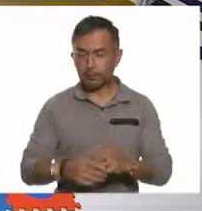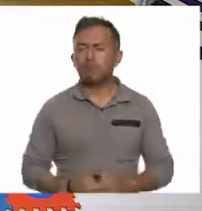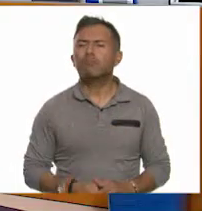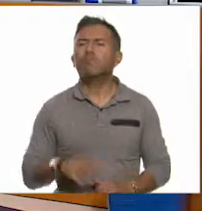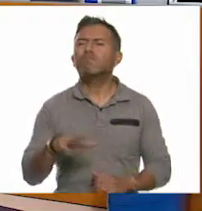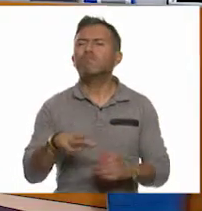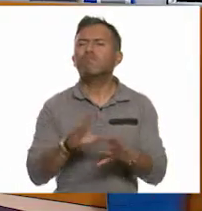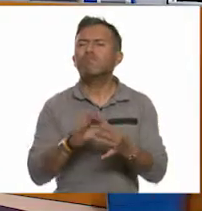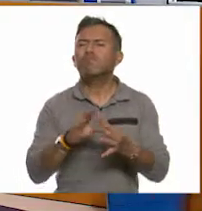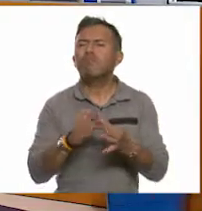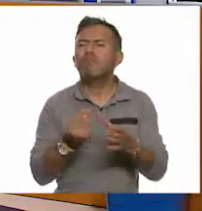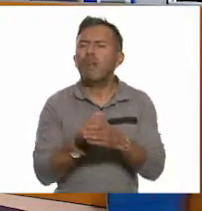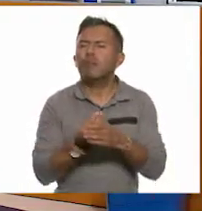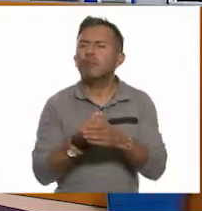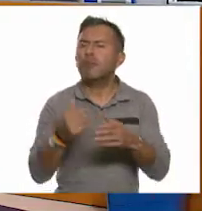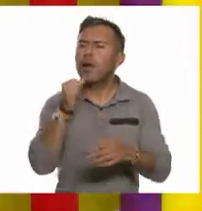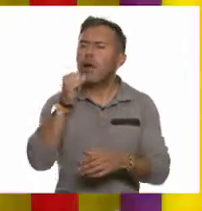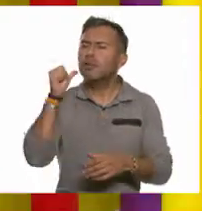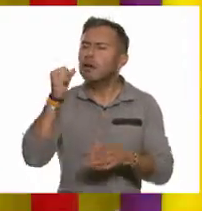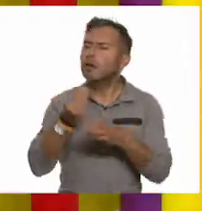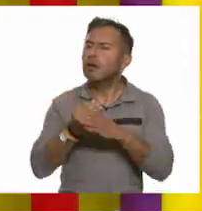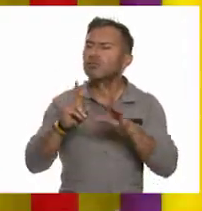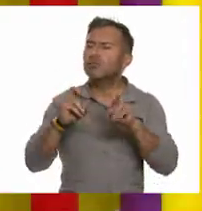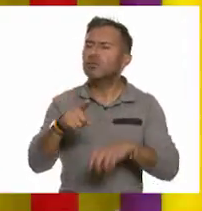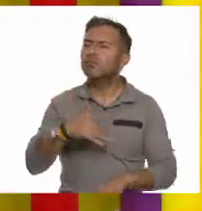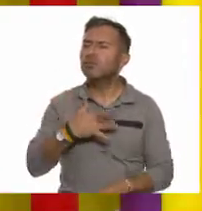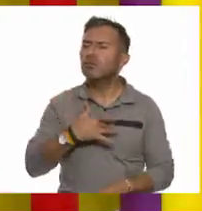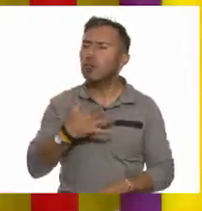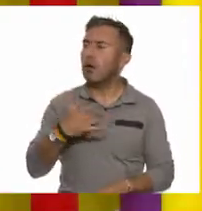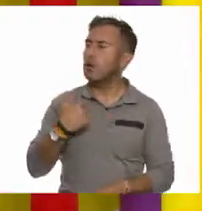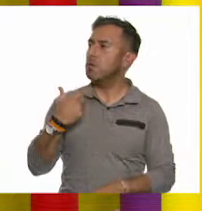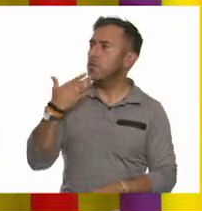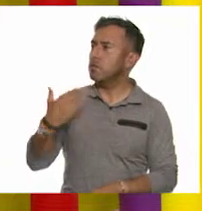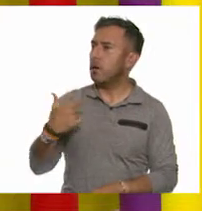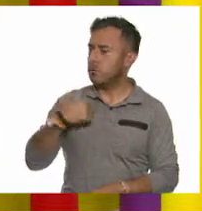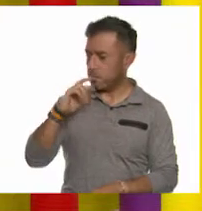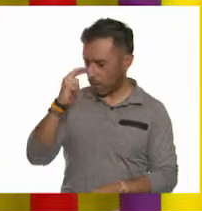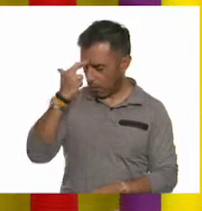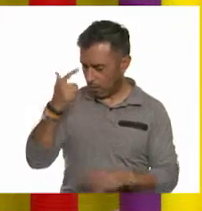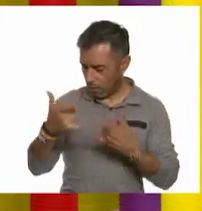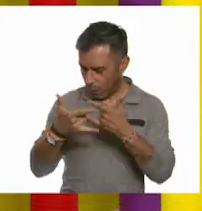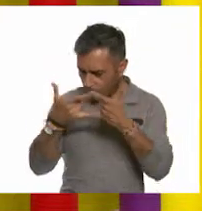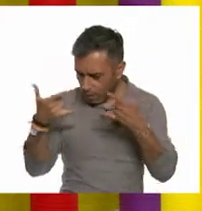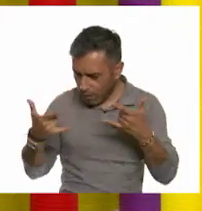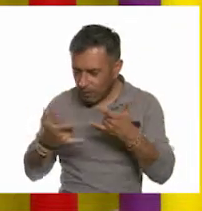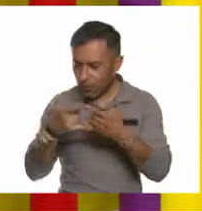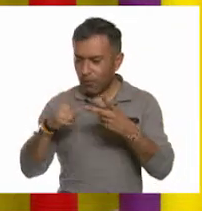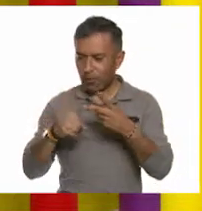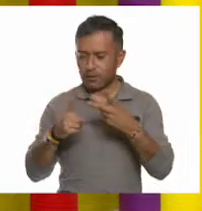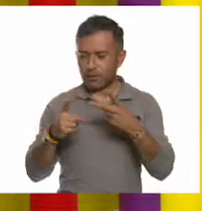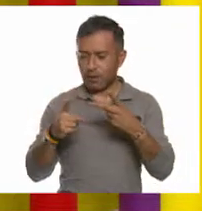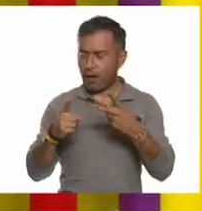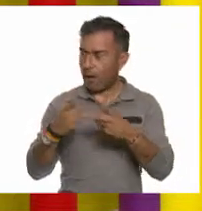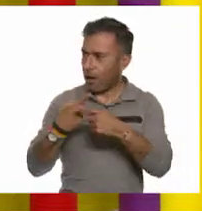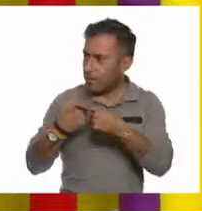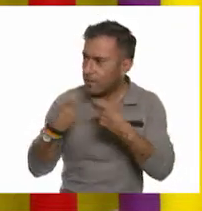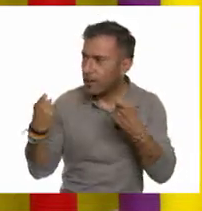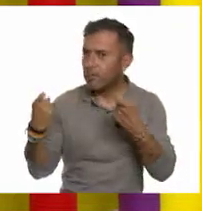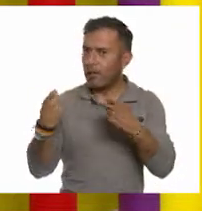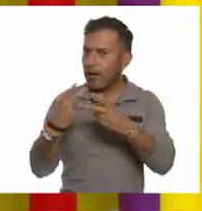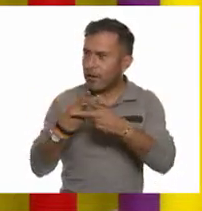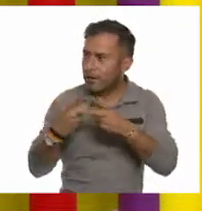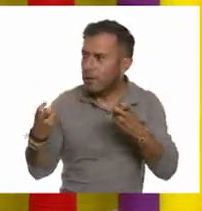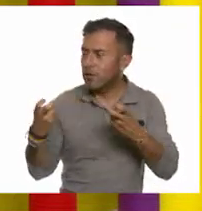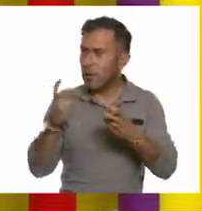de clase, ¿qué te pareció la clase de ayer? Ay, muy bien, recordamos los cuentos, los adverbios, los adjetivos.